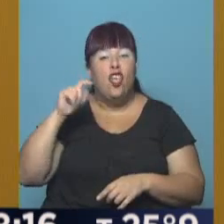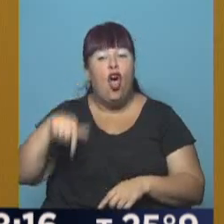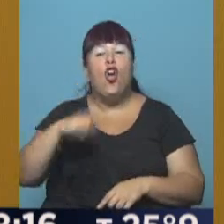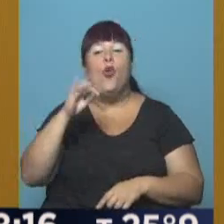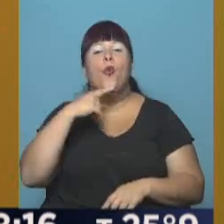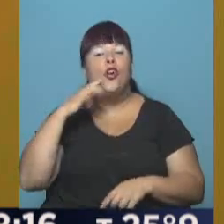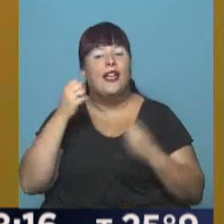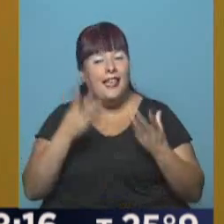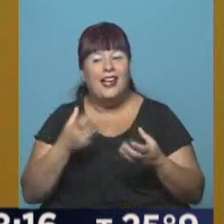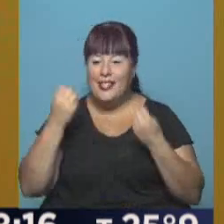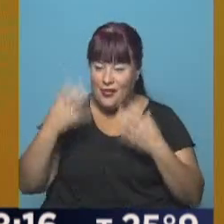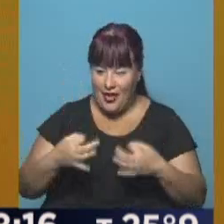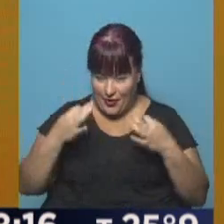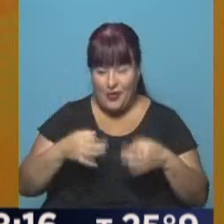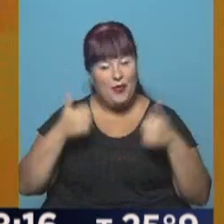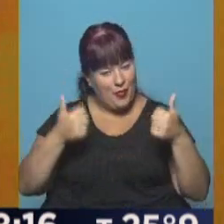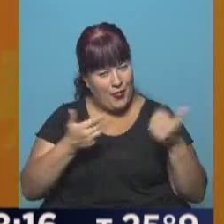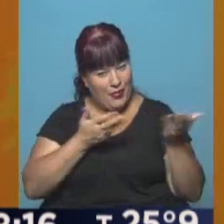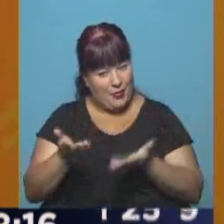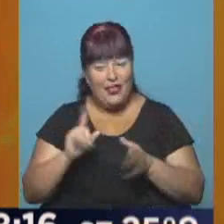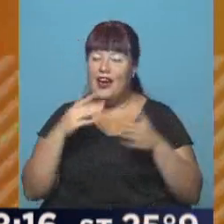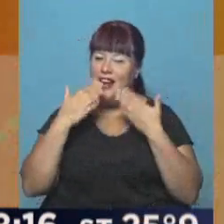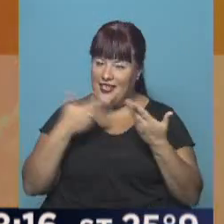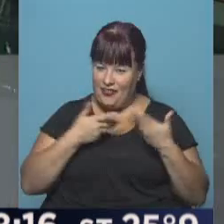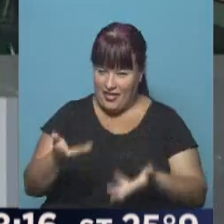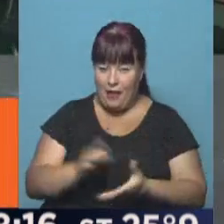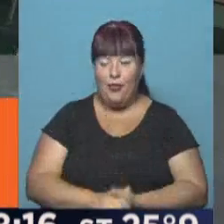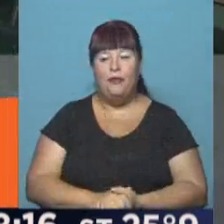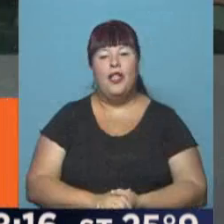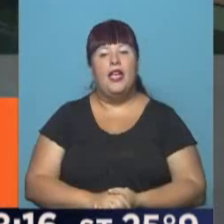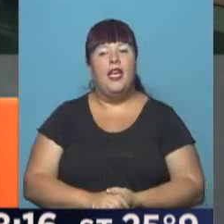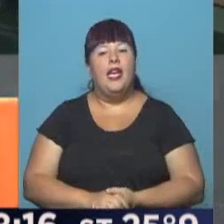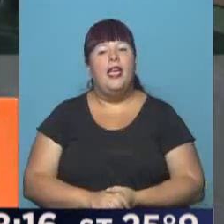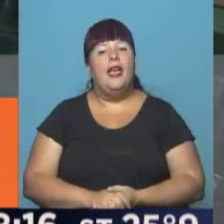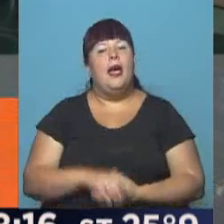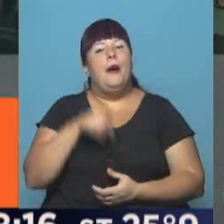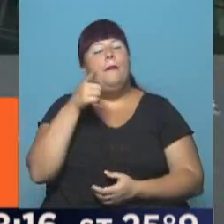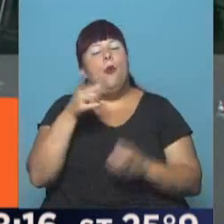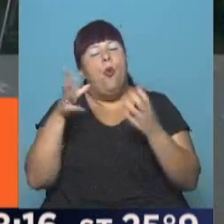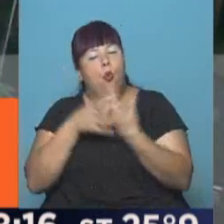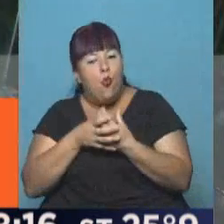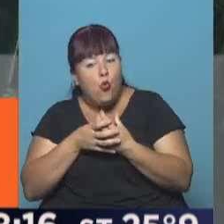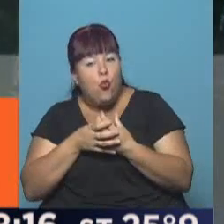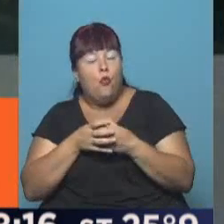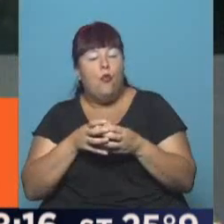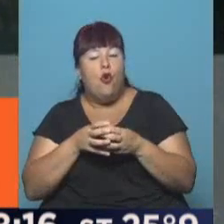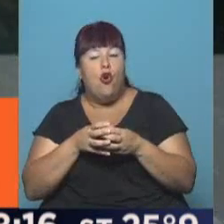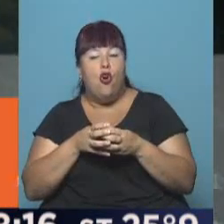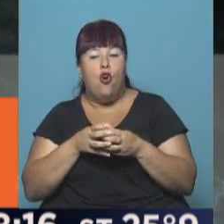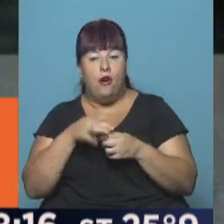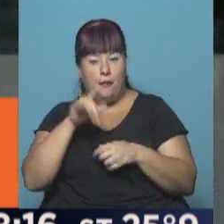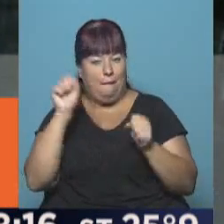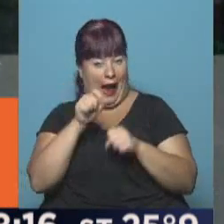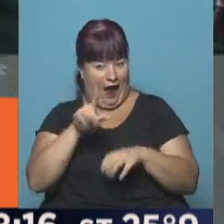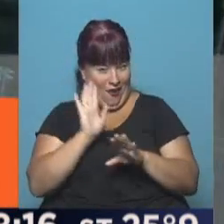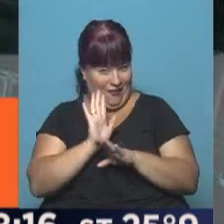Diego, ¿cómo estás, ¿Qué Diego? tal, Alejandro? ¿Cómo estás? ¿Bien? ¿Bien? Muy bien, muy bien. Bienvenido. No, gracias por invitarme. Para un sector, fuiste el malo de